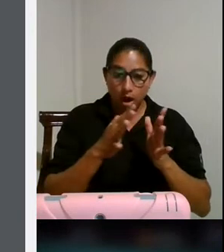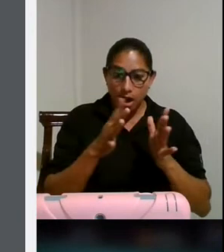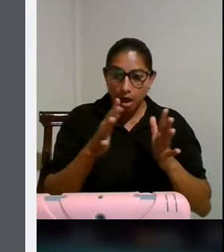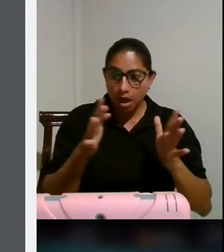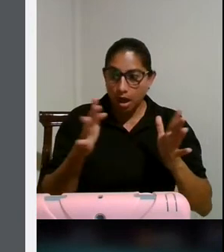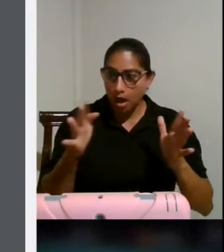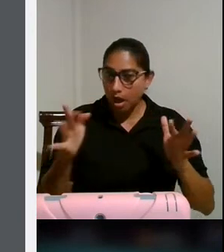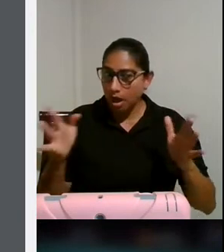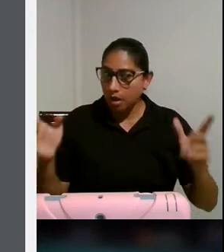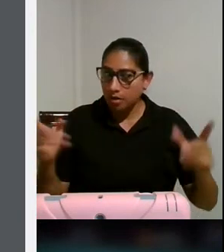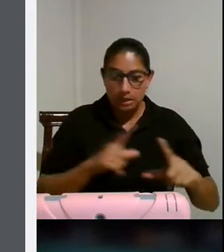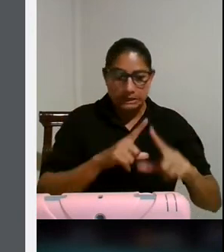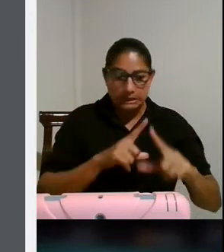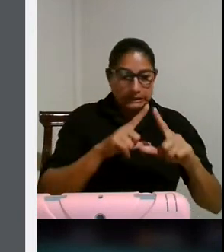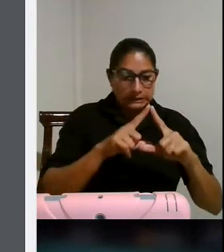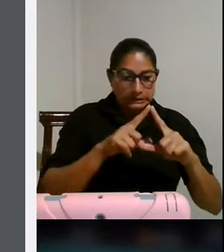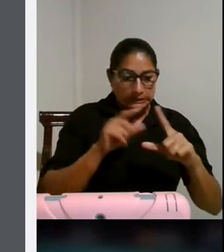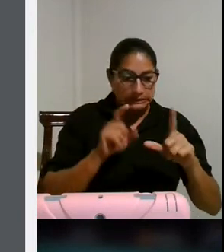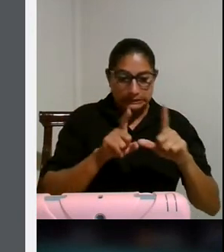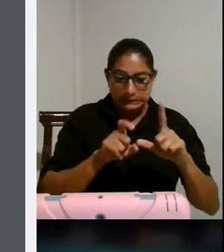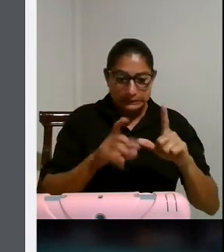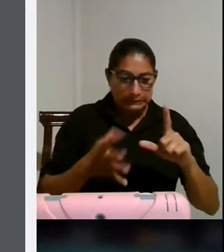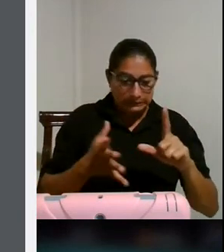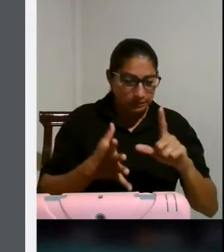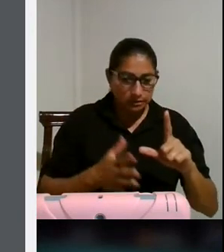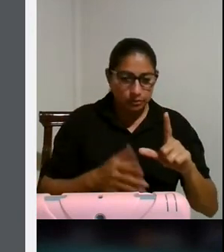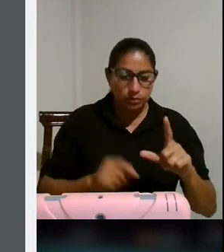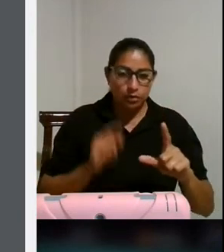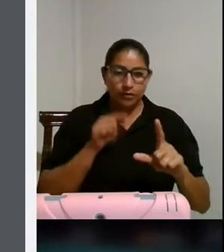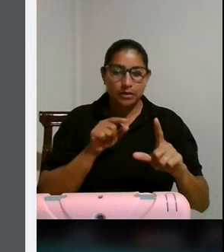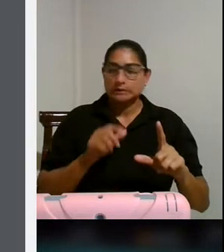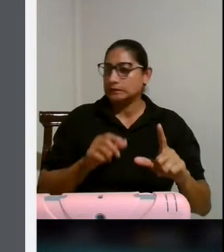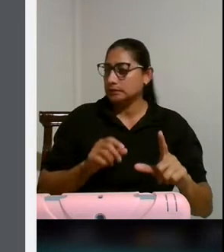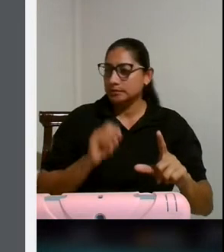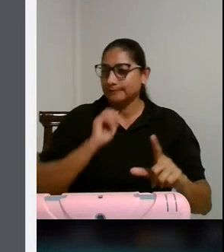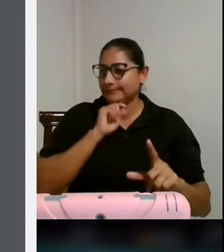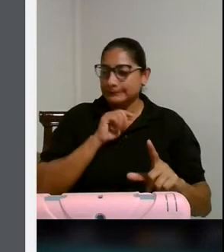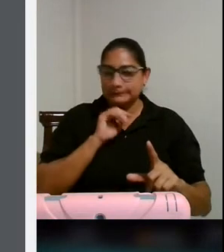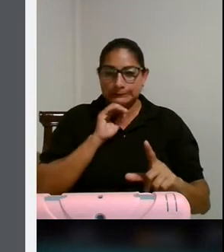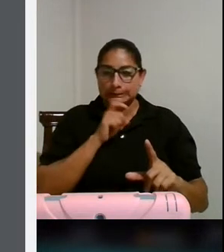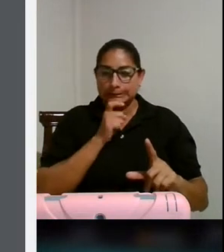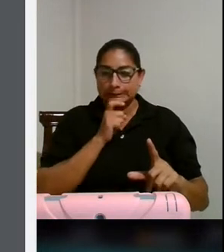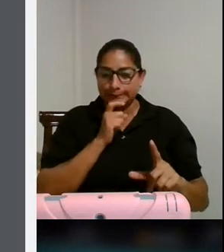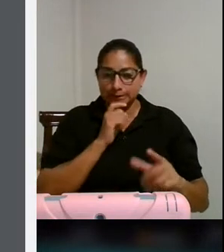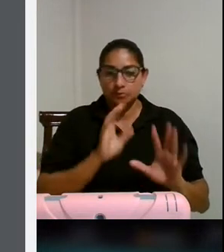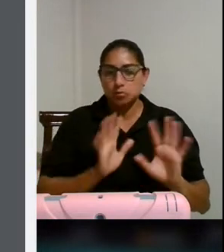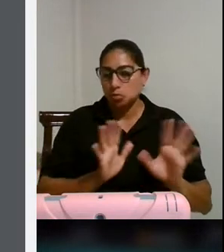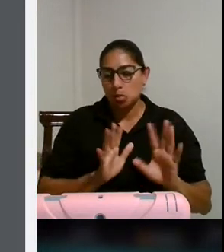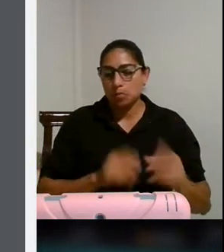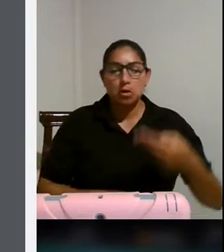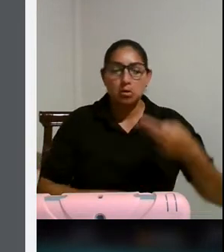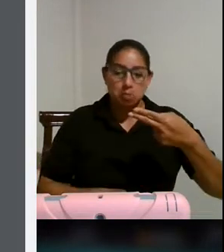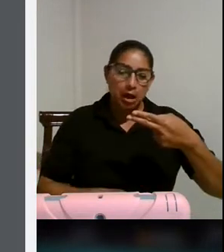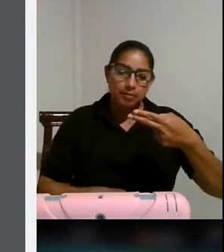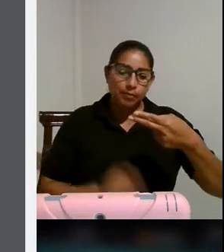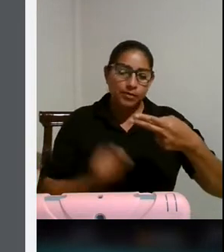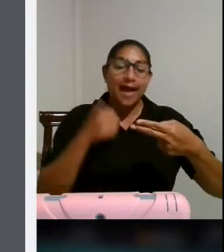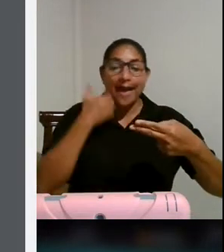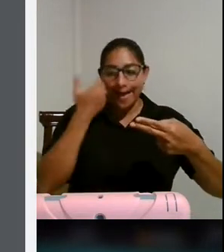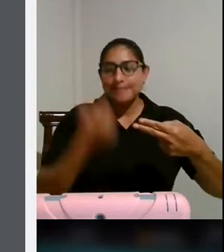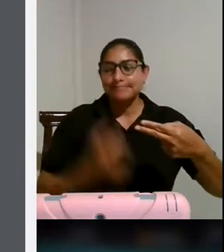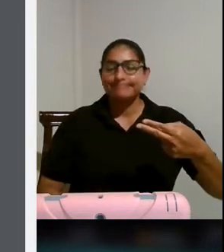X, no sé, ¿verdad? Da un impacto ahí visual de que es como muy complicado, pero